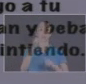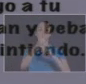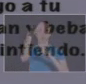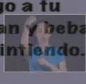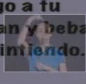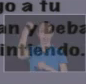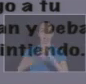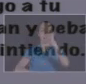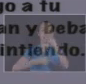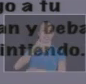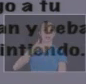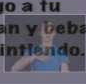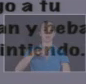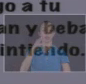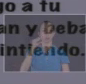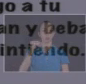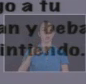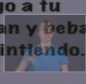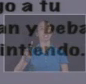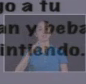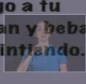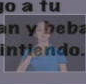pan y beba agua. Pero le estaba mintiendo.